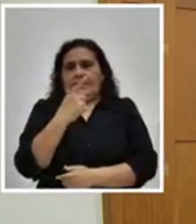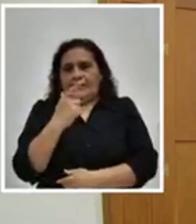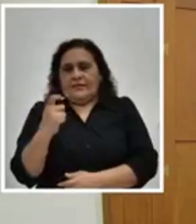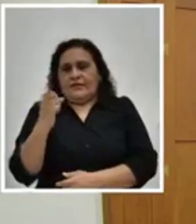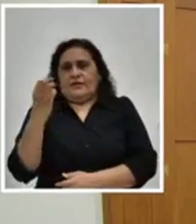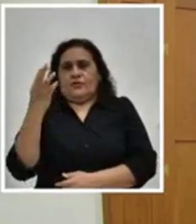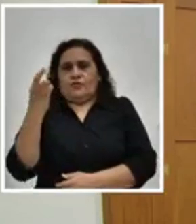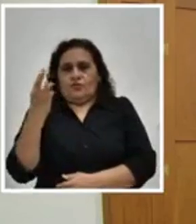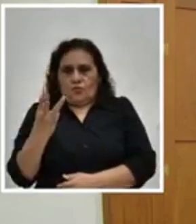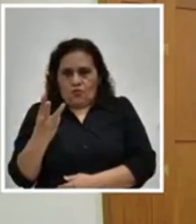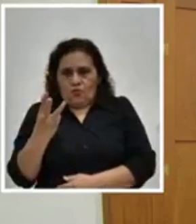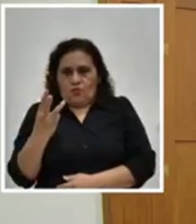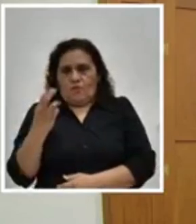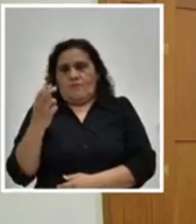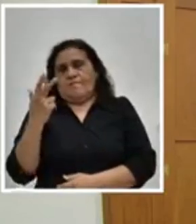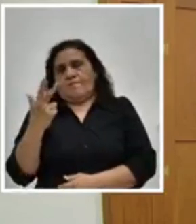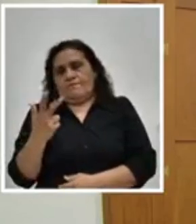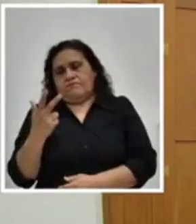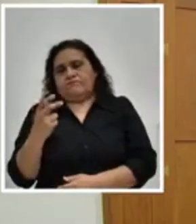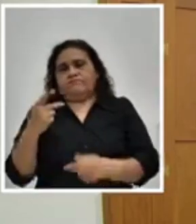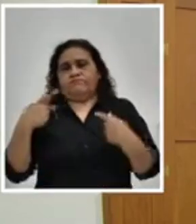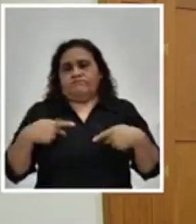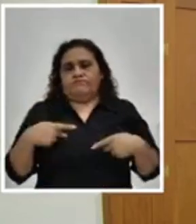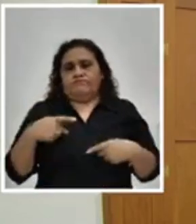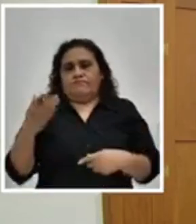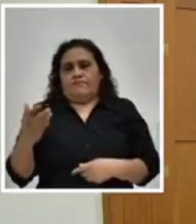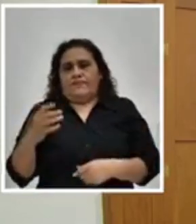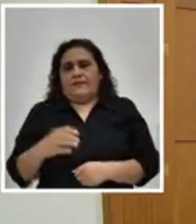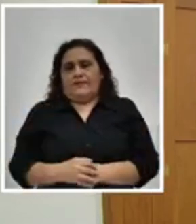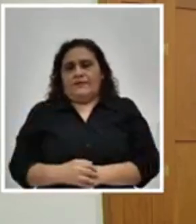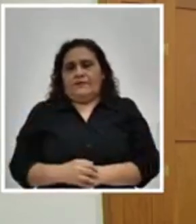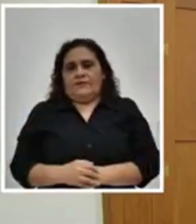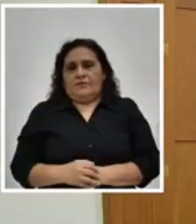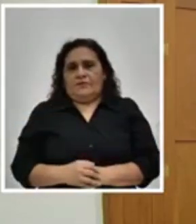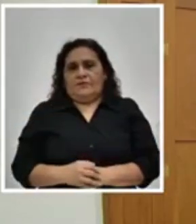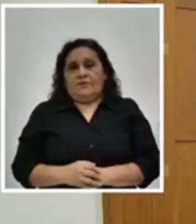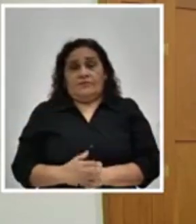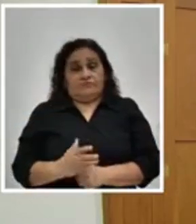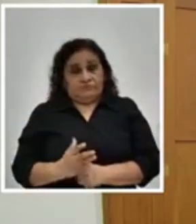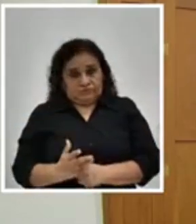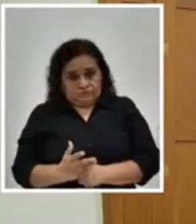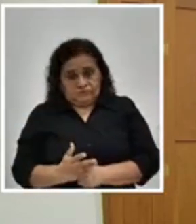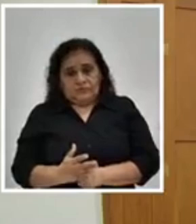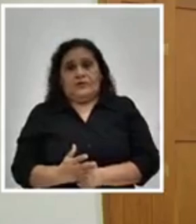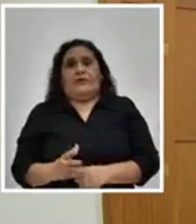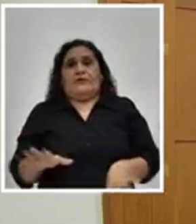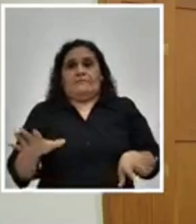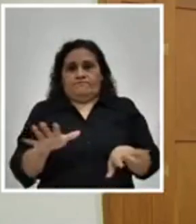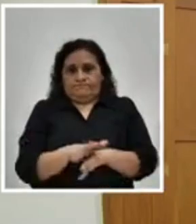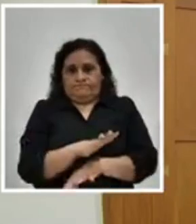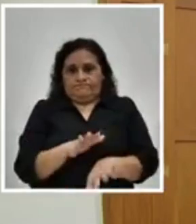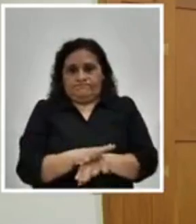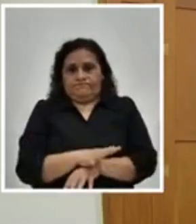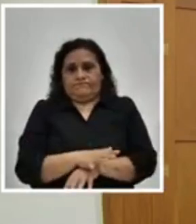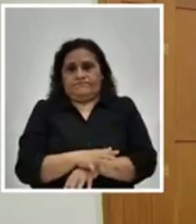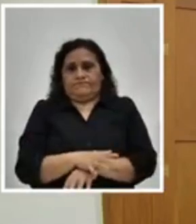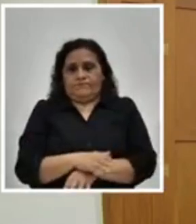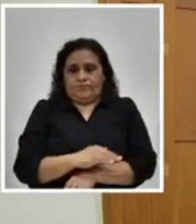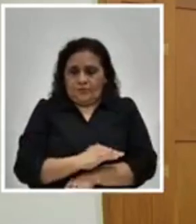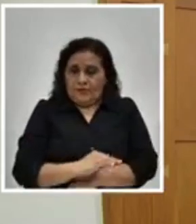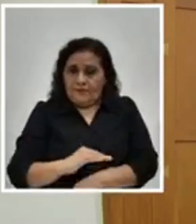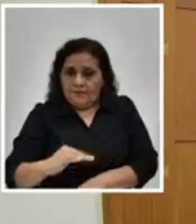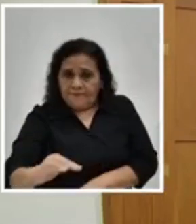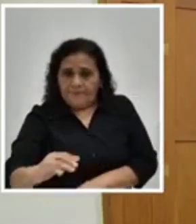6.294.708 pesos provenientes del FAISMUM 2024 en rehabilitación de pavimentos,